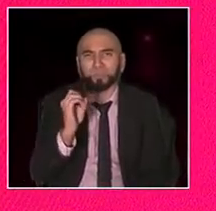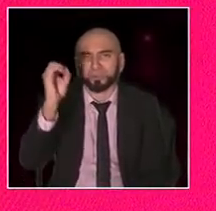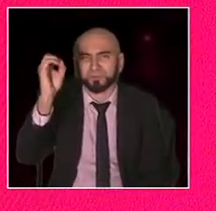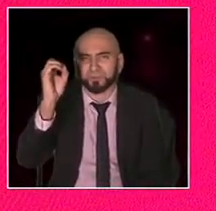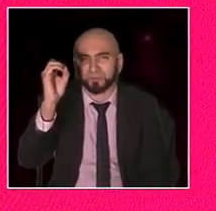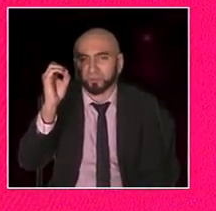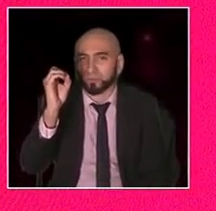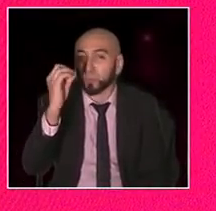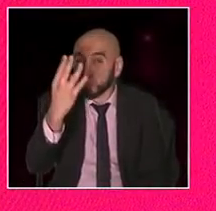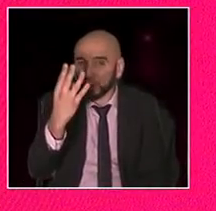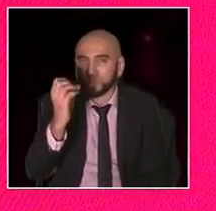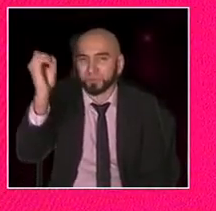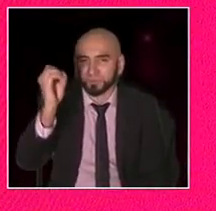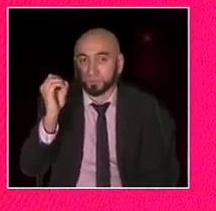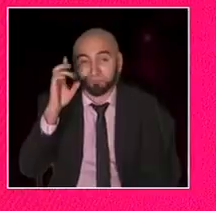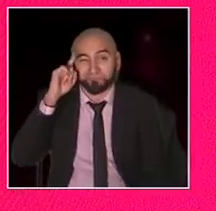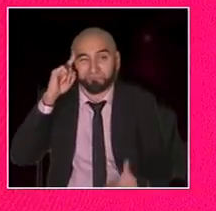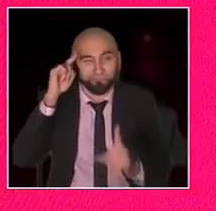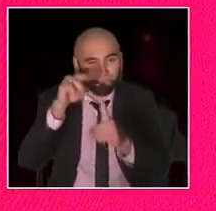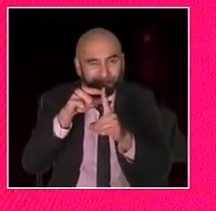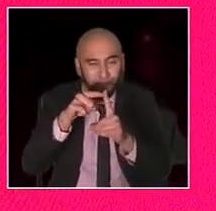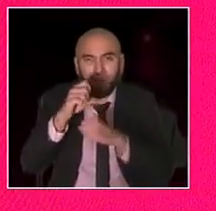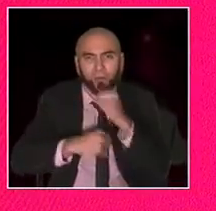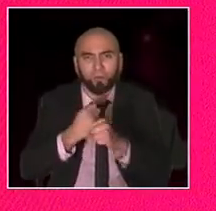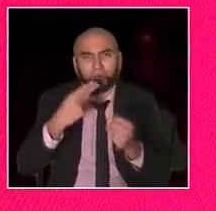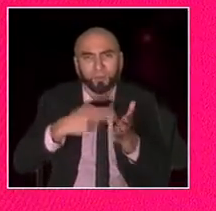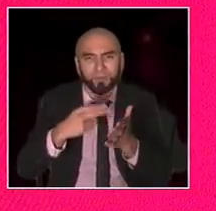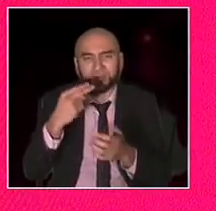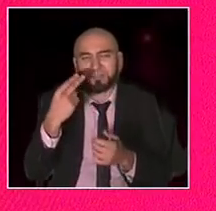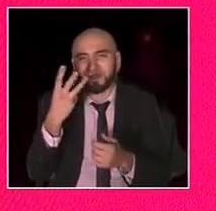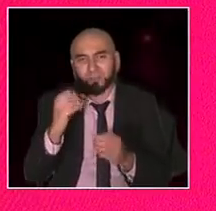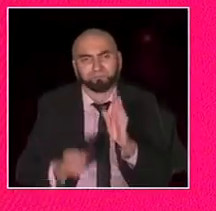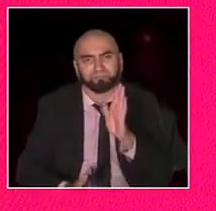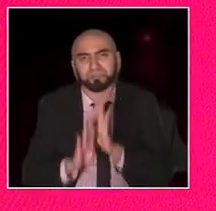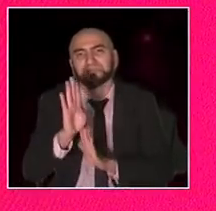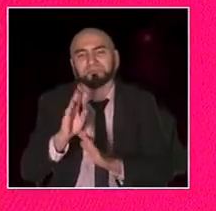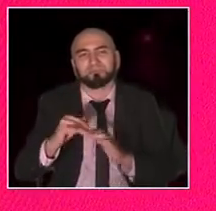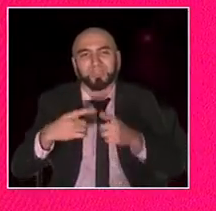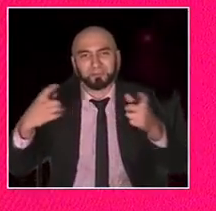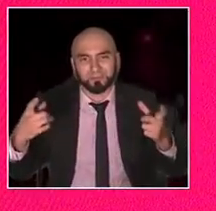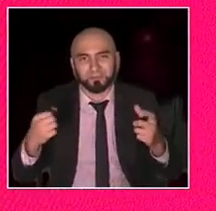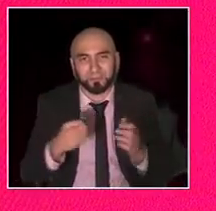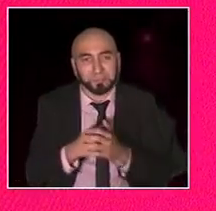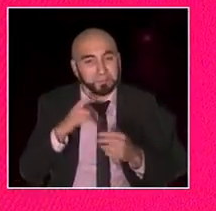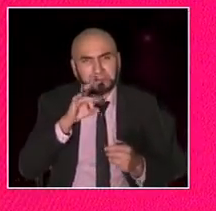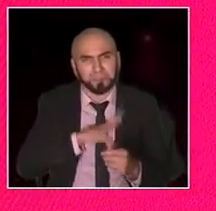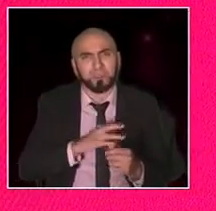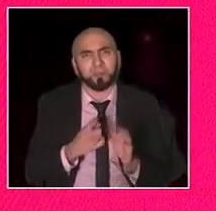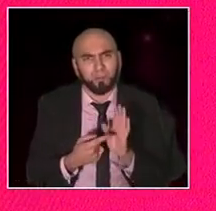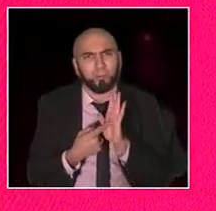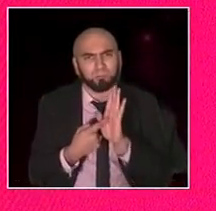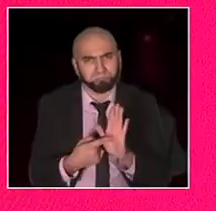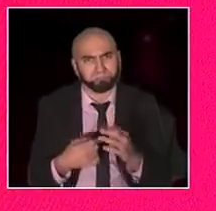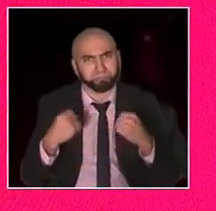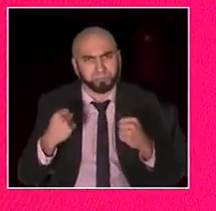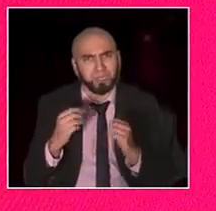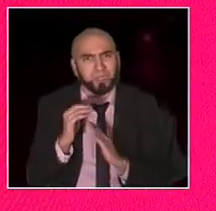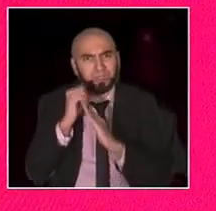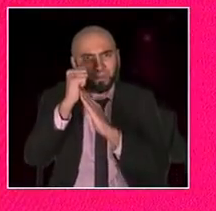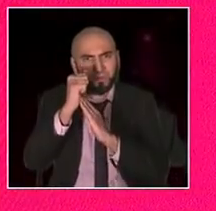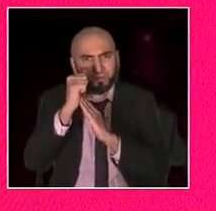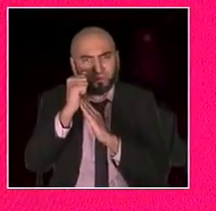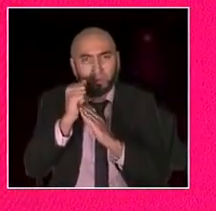alcanzar 30% al año 2030. Luego, en estas materias, Chile está demostrando un liderazgo y una capacidad de